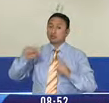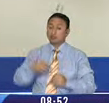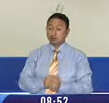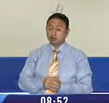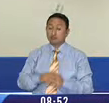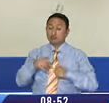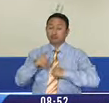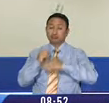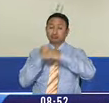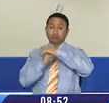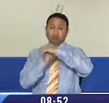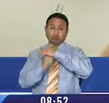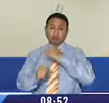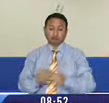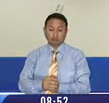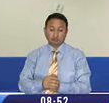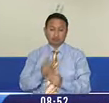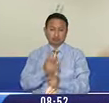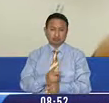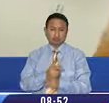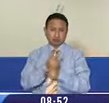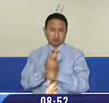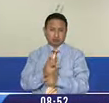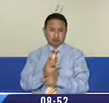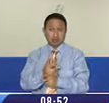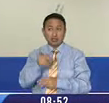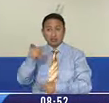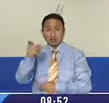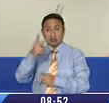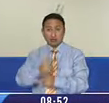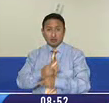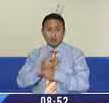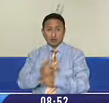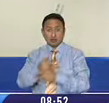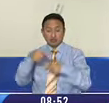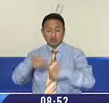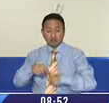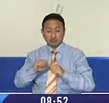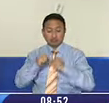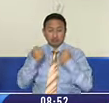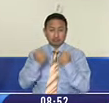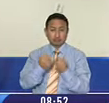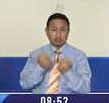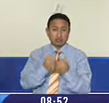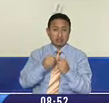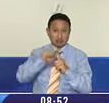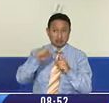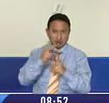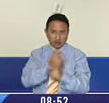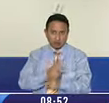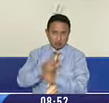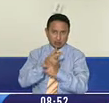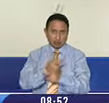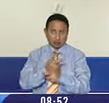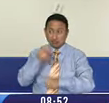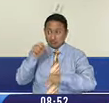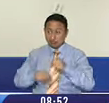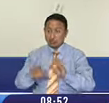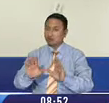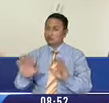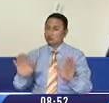red Metro, que lo cuida, es él el que lo cuida, es el que blinda socialmente un sistema para evitar que le